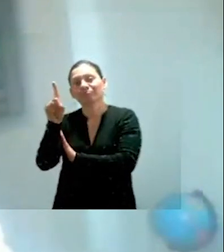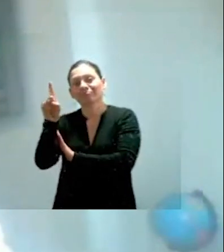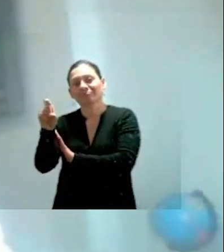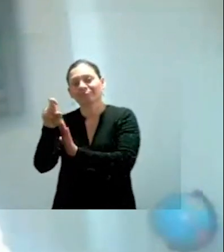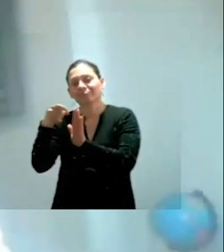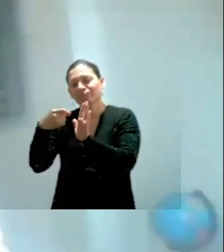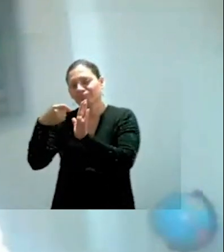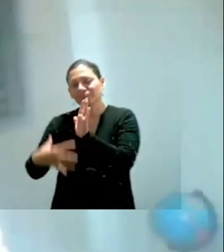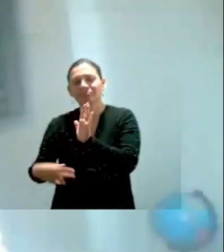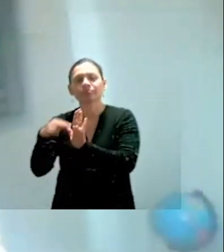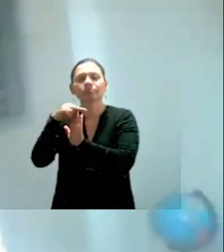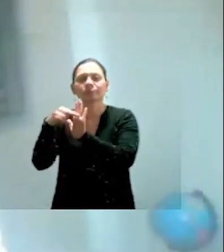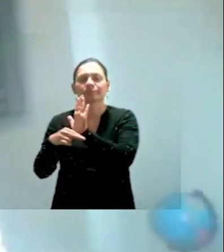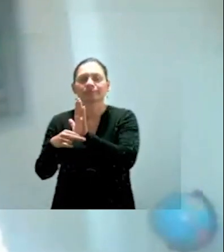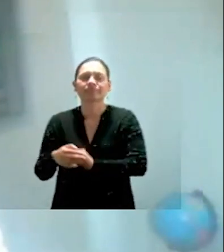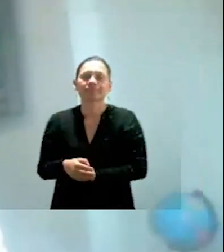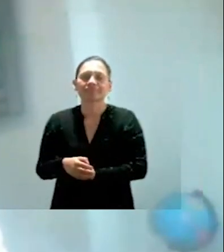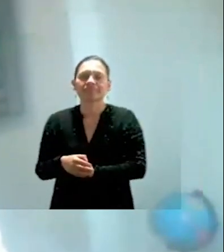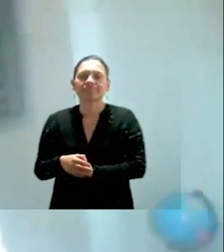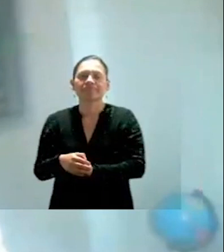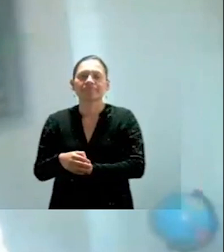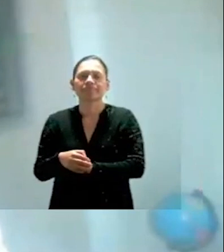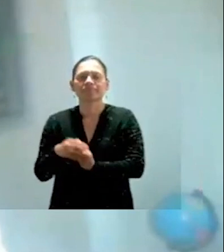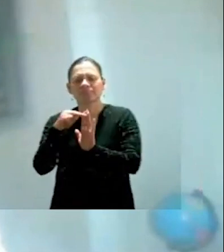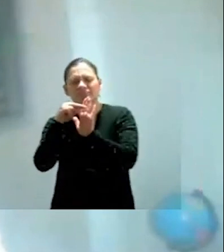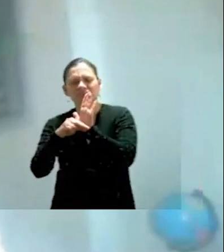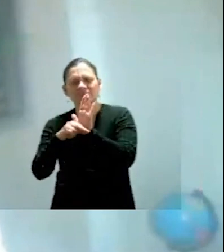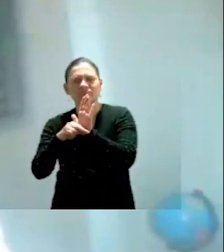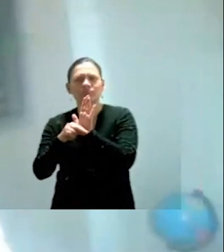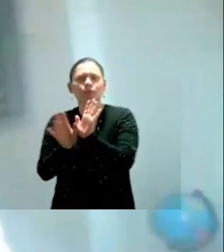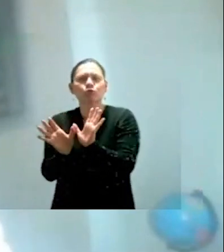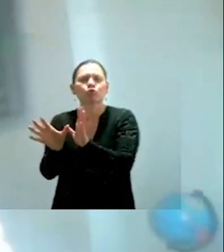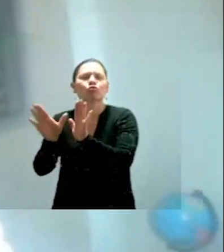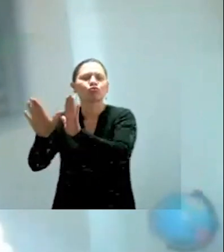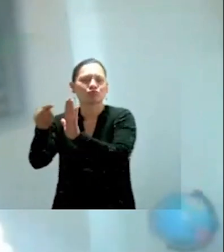el otro cuerpo normativo de la tutela, que es el decreto 2591,